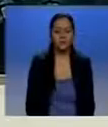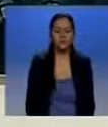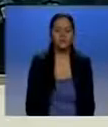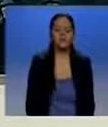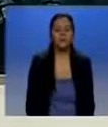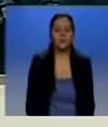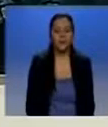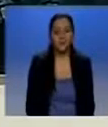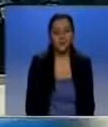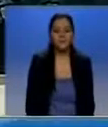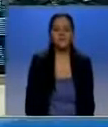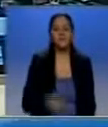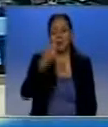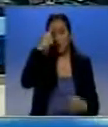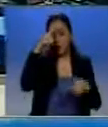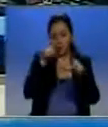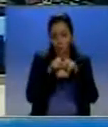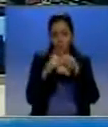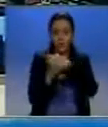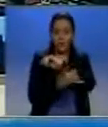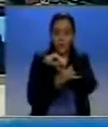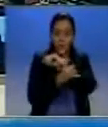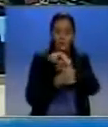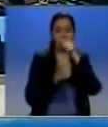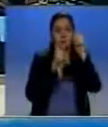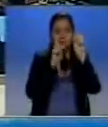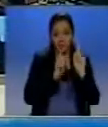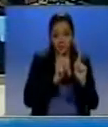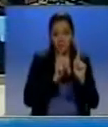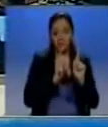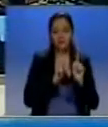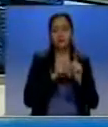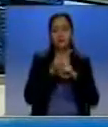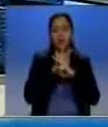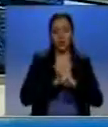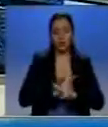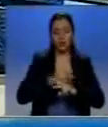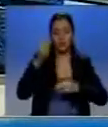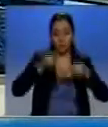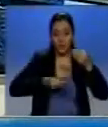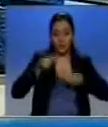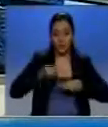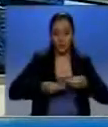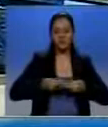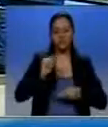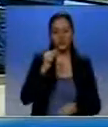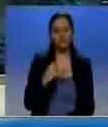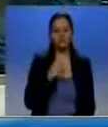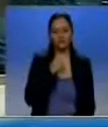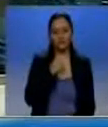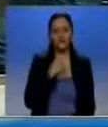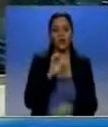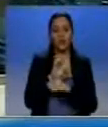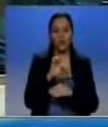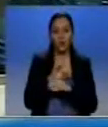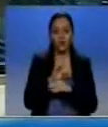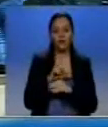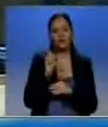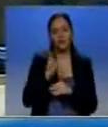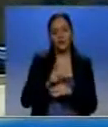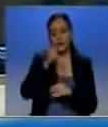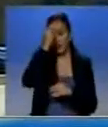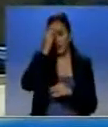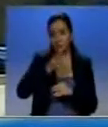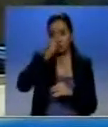Los tratados bilaterales de protección de inversiones han perjudicado a los países que, como Ecuador, han tenido que someter sus